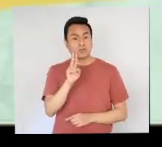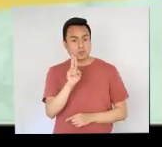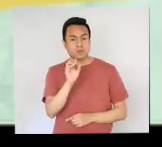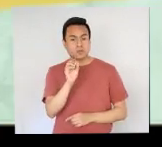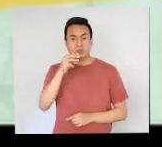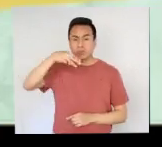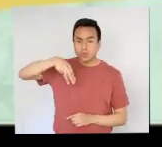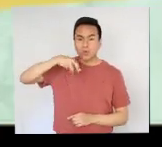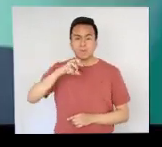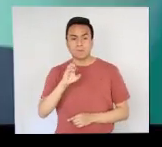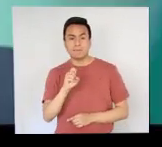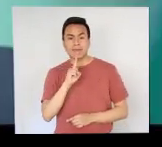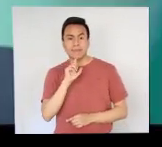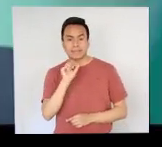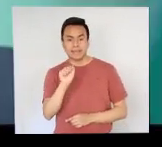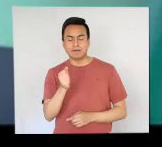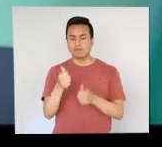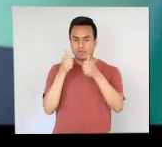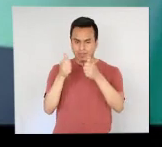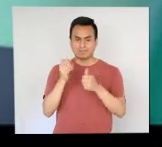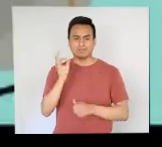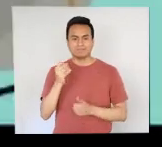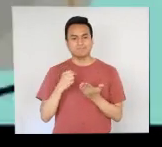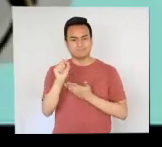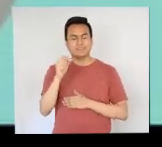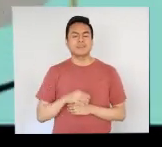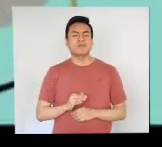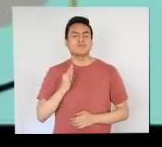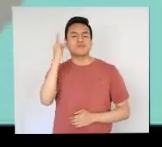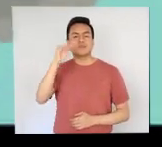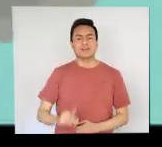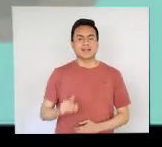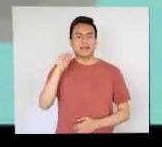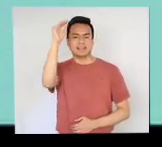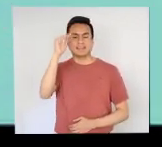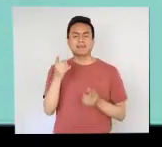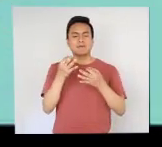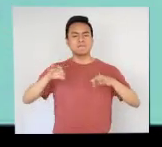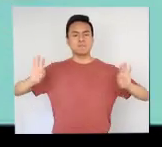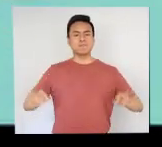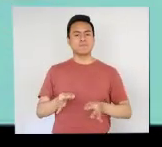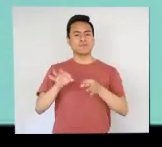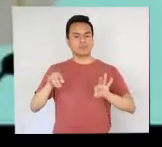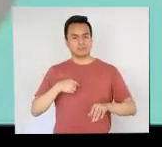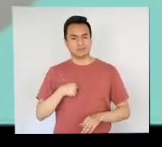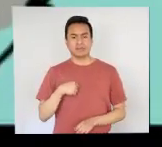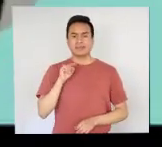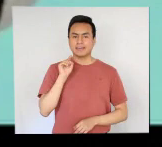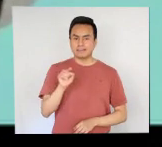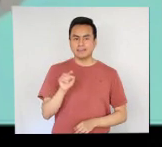¡Trompeta! ¡Muy bien! Es una trompeta. ¡Cuando sea grande músico